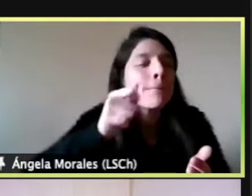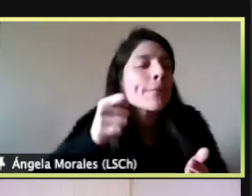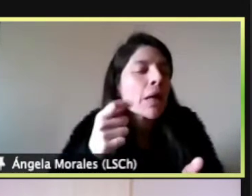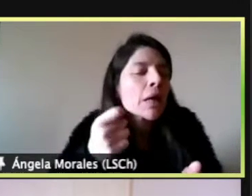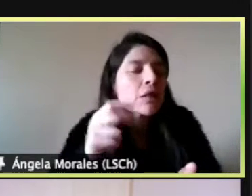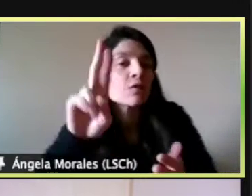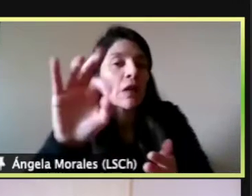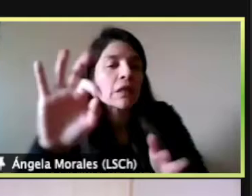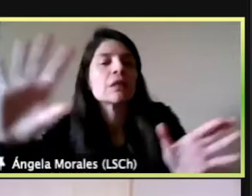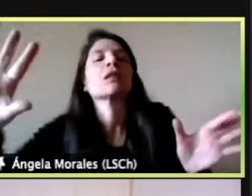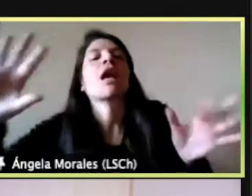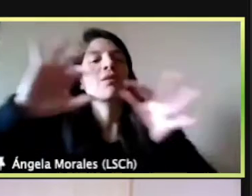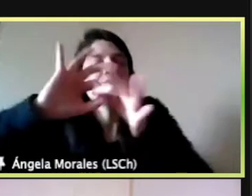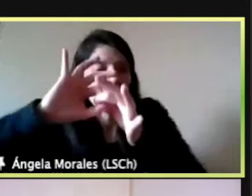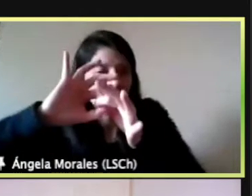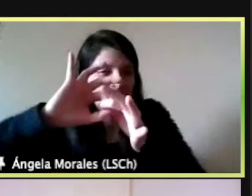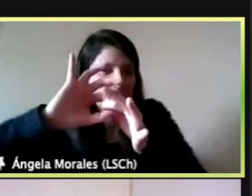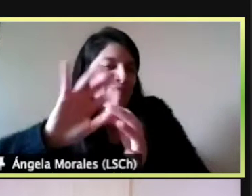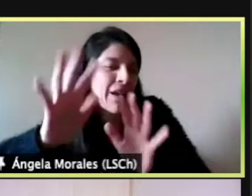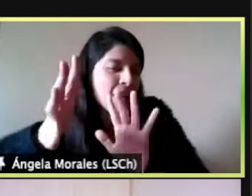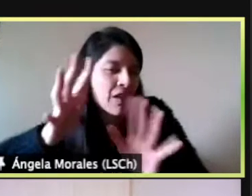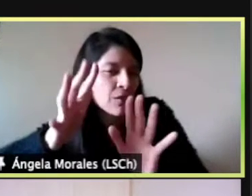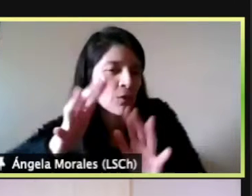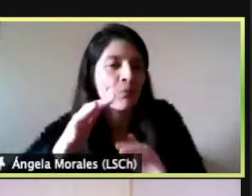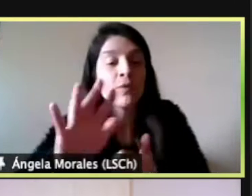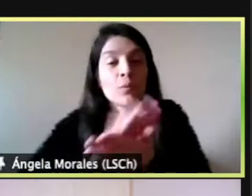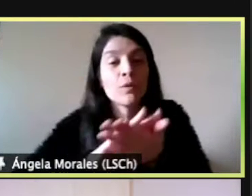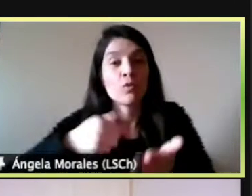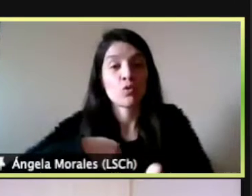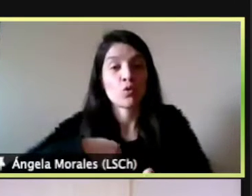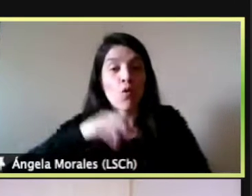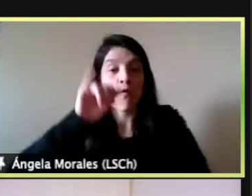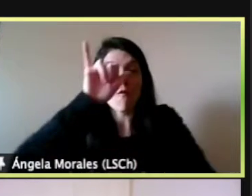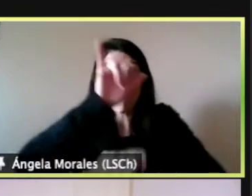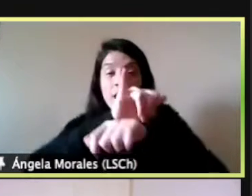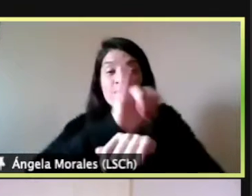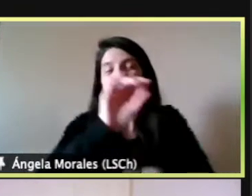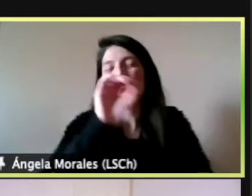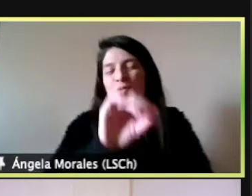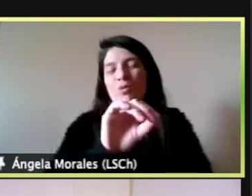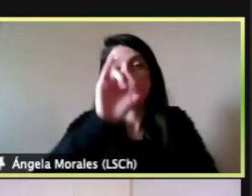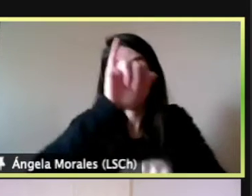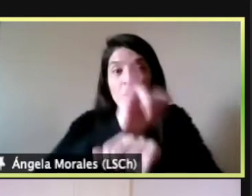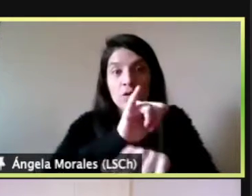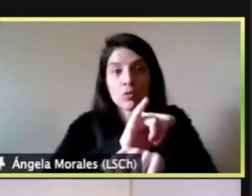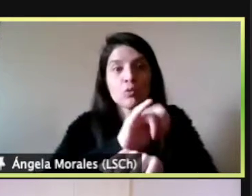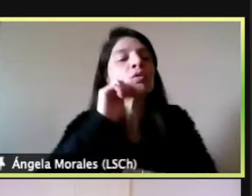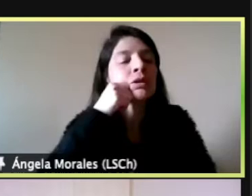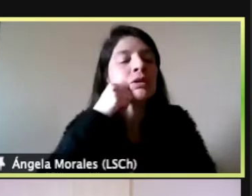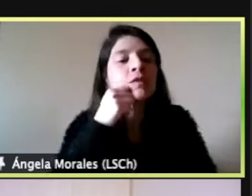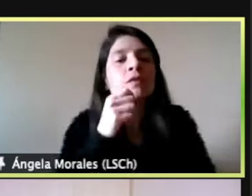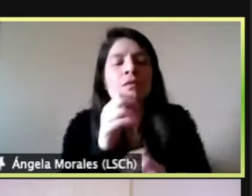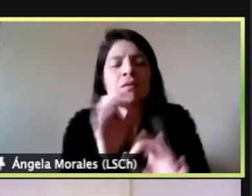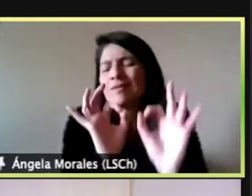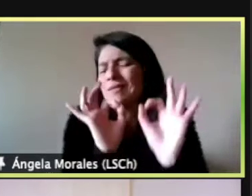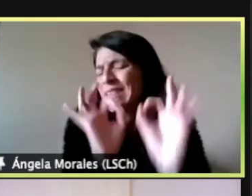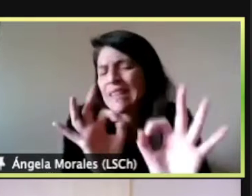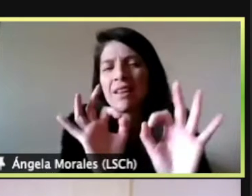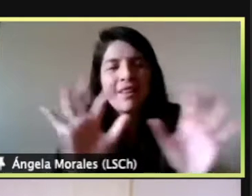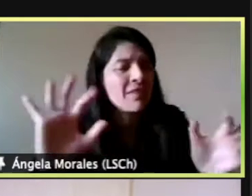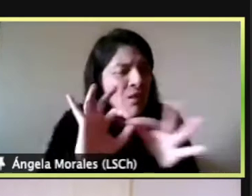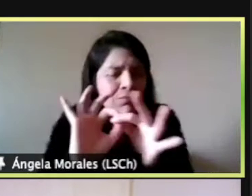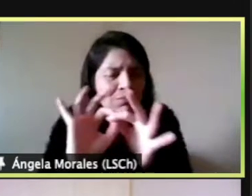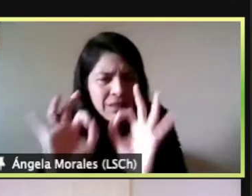quedar. Si yo coloco falso, significa que va a haber una coincidencia exacta. Eso quiere decir que yo necesito sí o